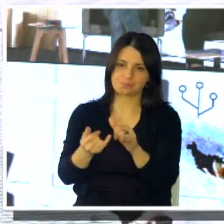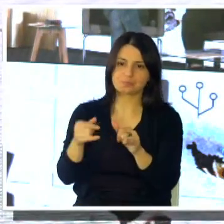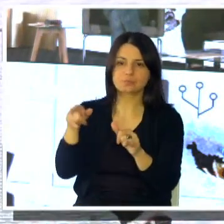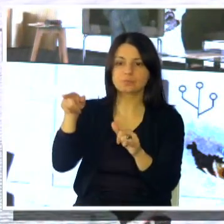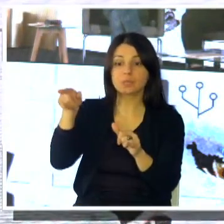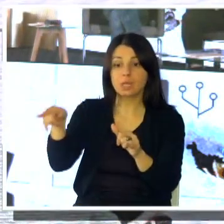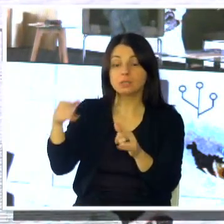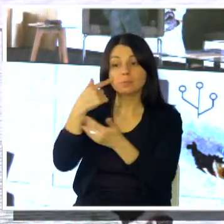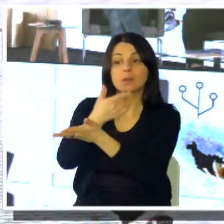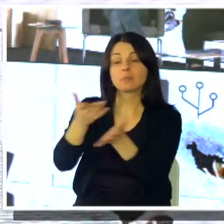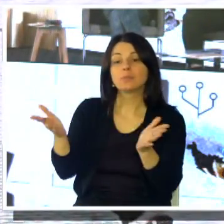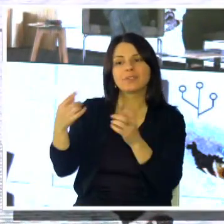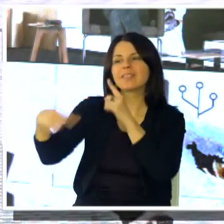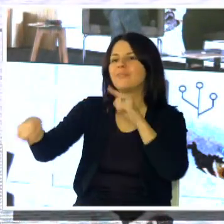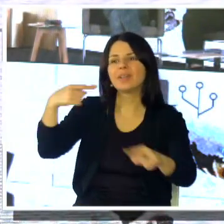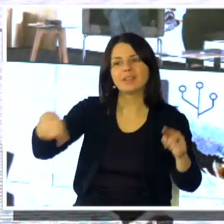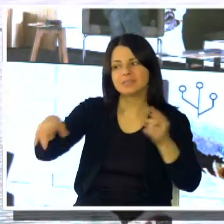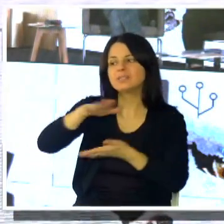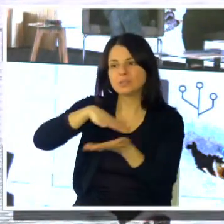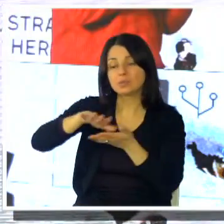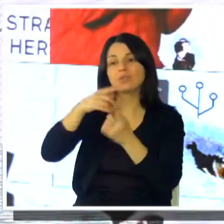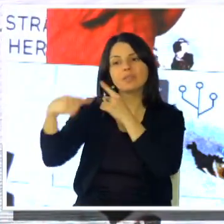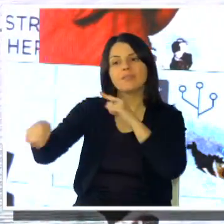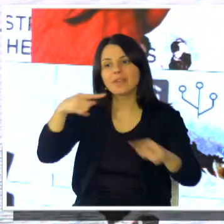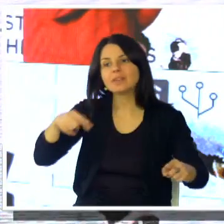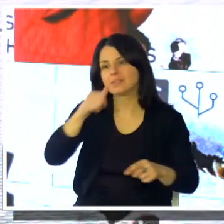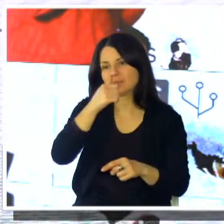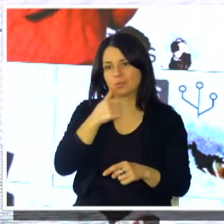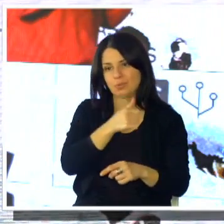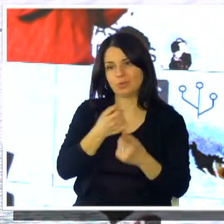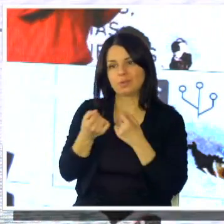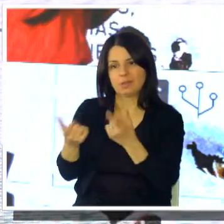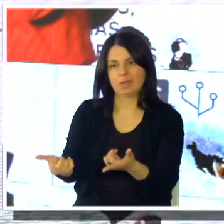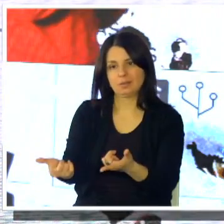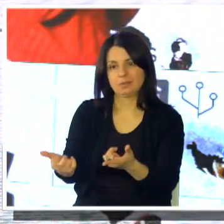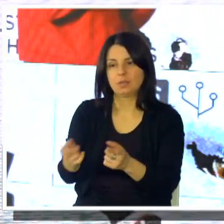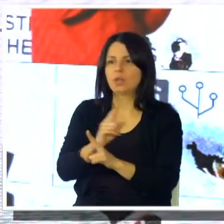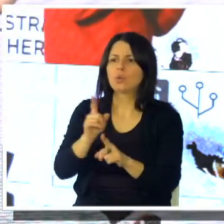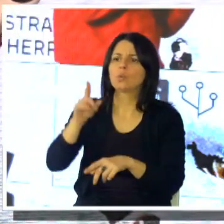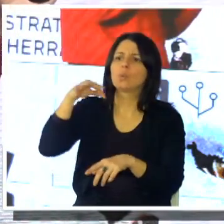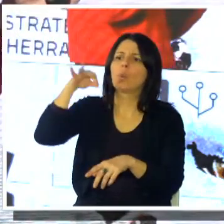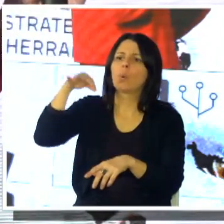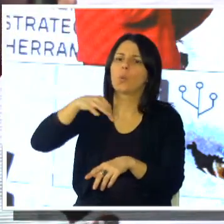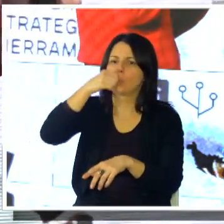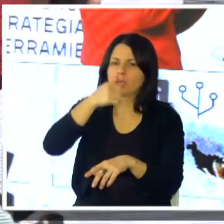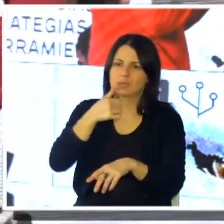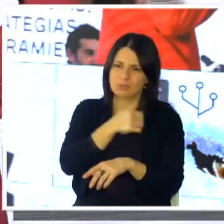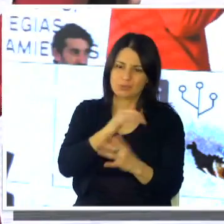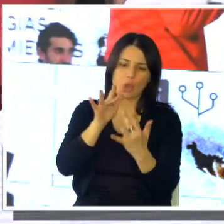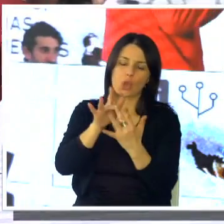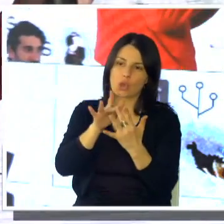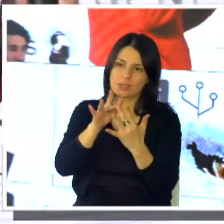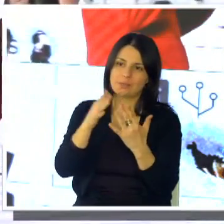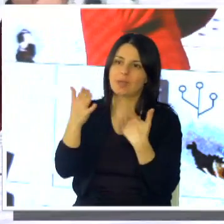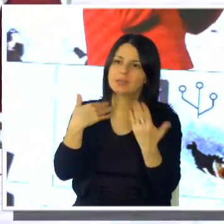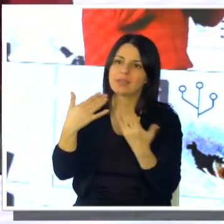como para mostrar distintos casos y distintas soluciones, y que no hay una solución única de conectividad también cuando hablamos de